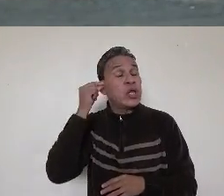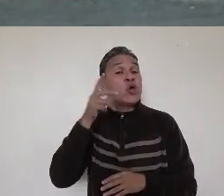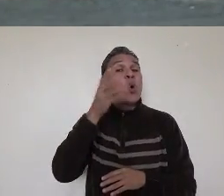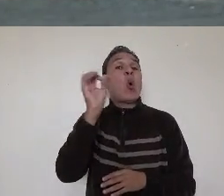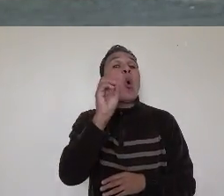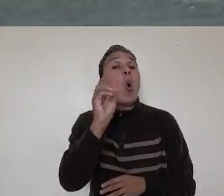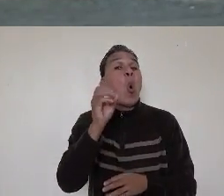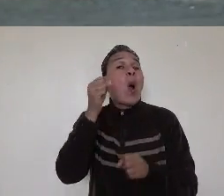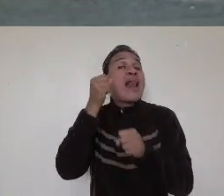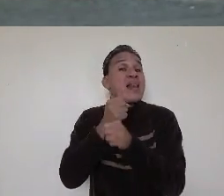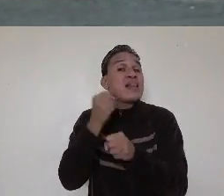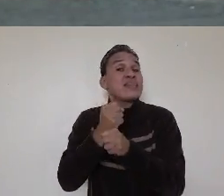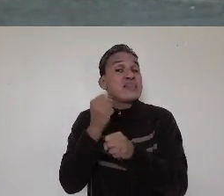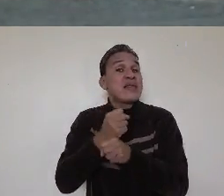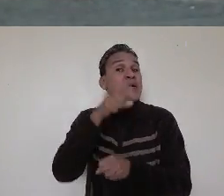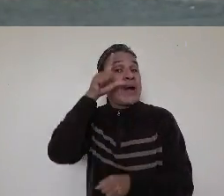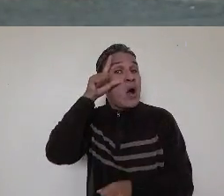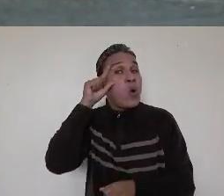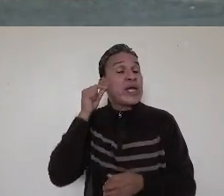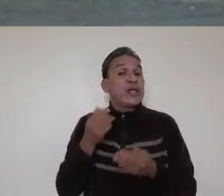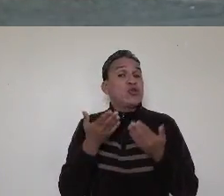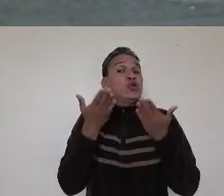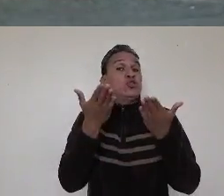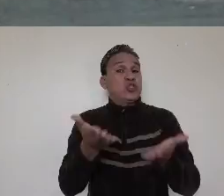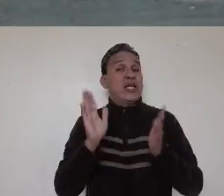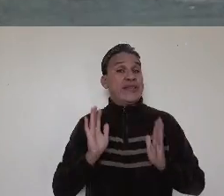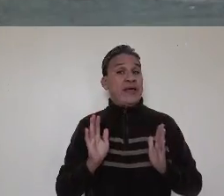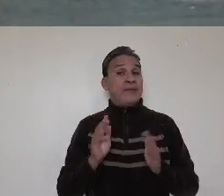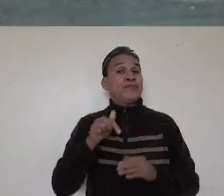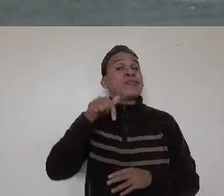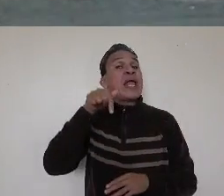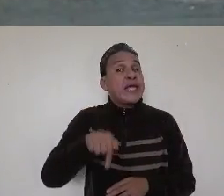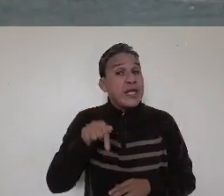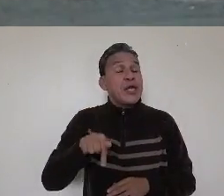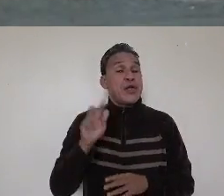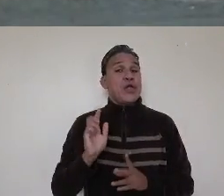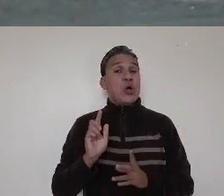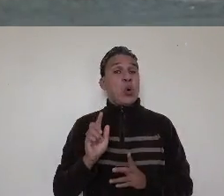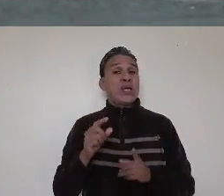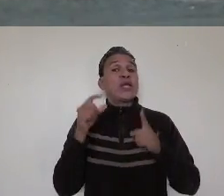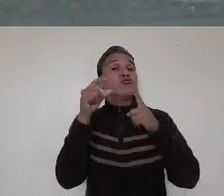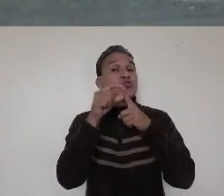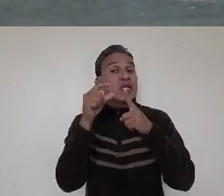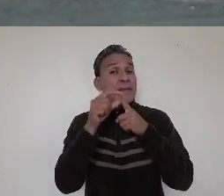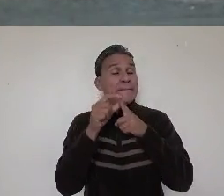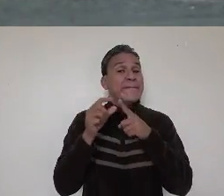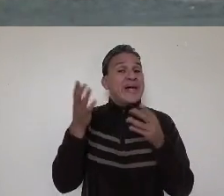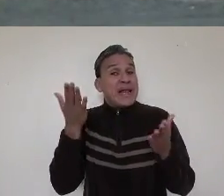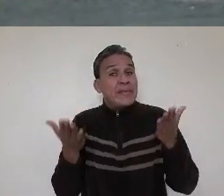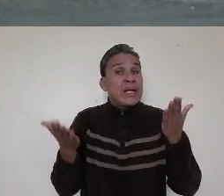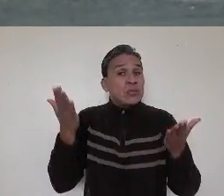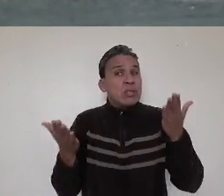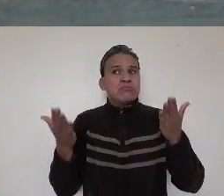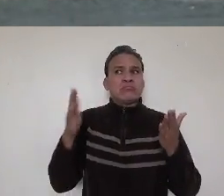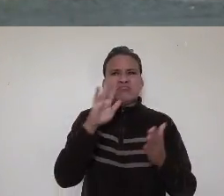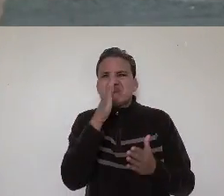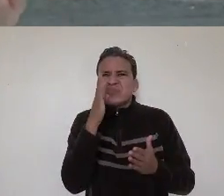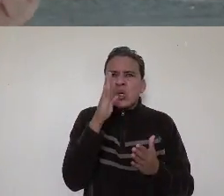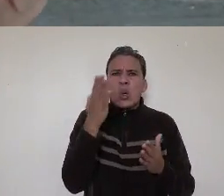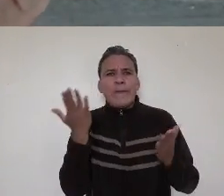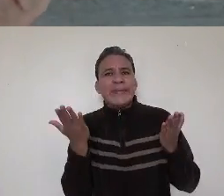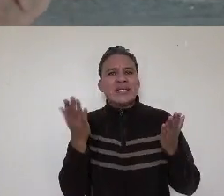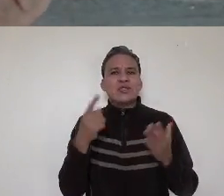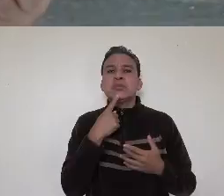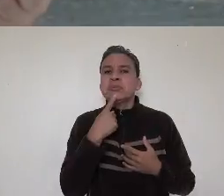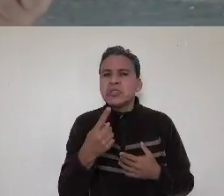da. Y hoy, en otra parábola parecida, si pudiéramos hacer así una comparación, se nos dice lo